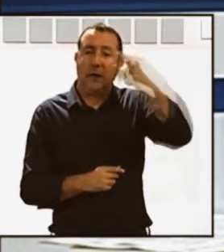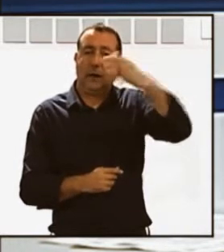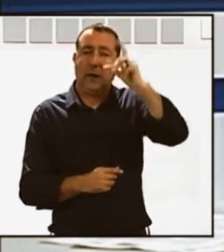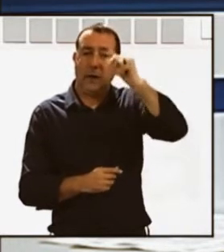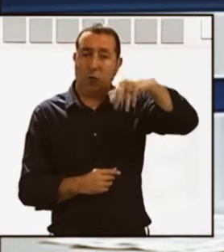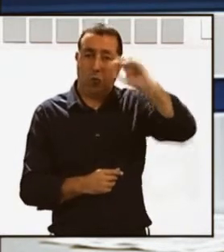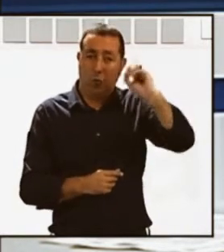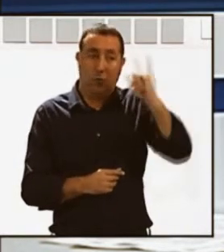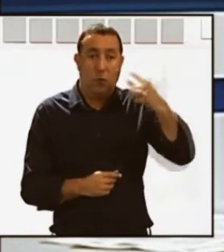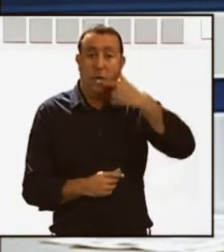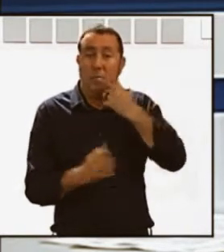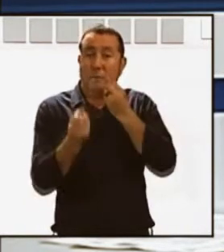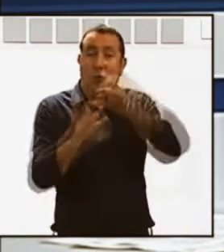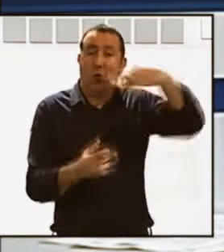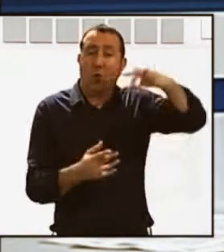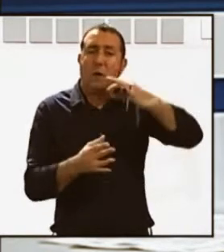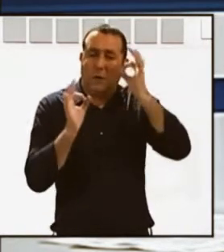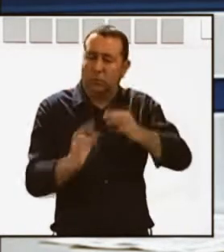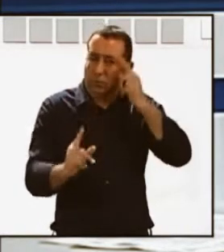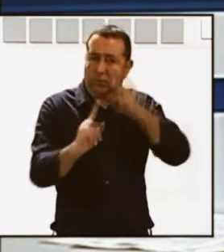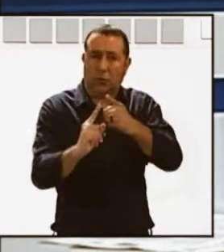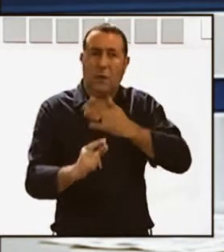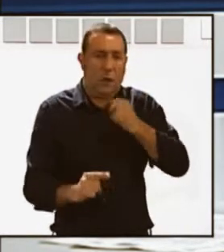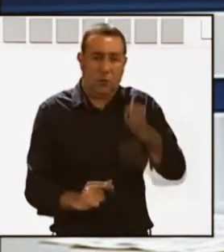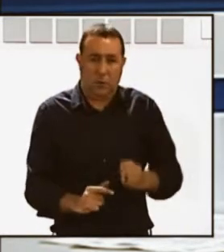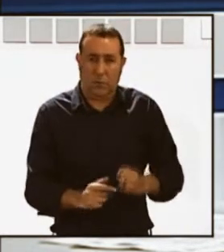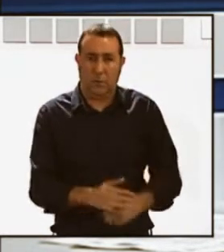destacado ser la única formación netamente municipalista.